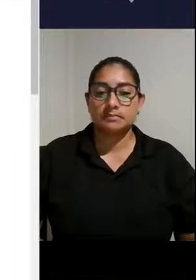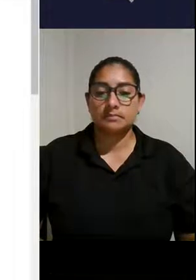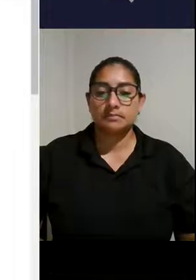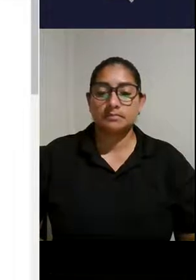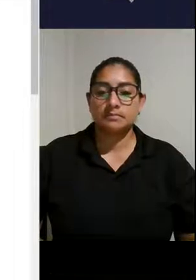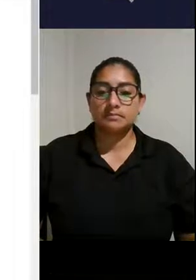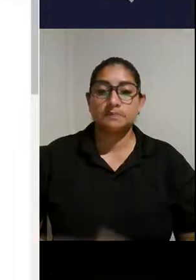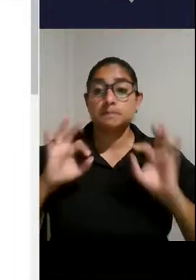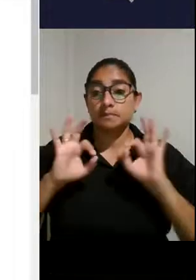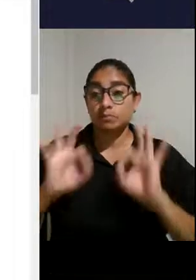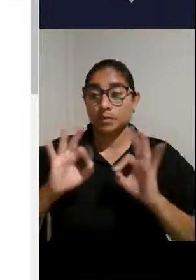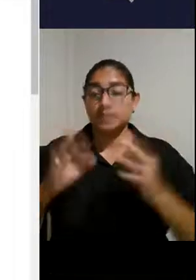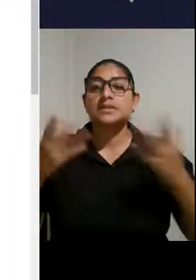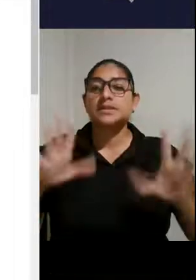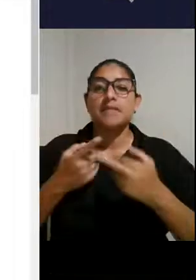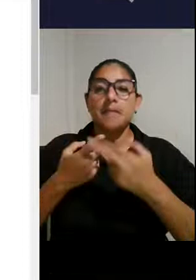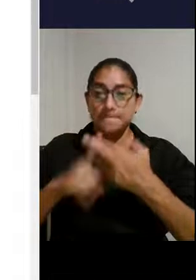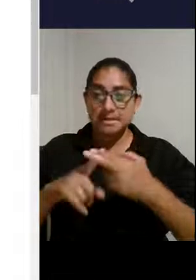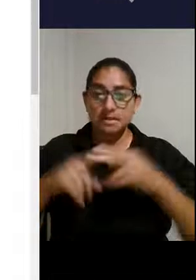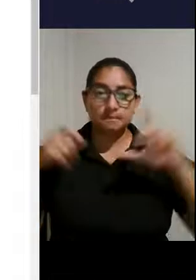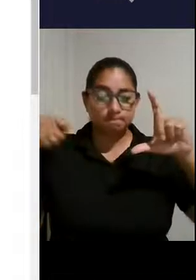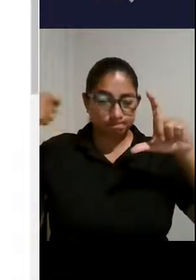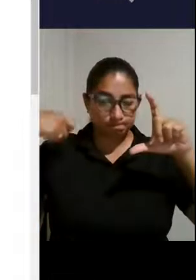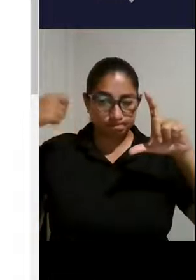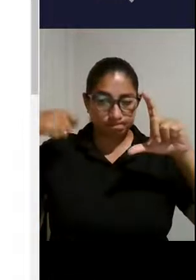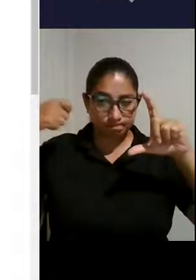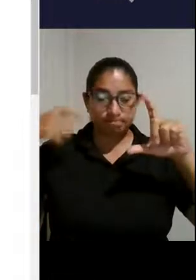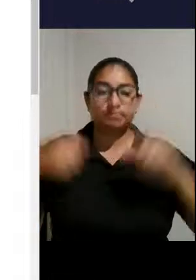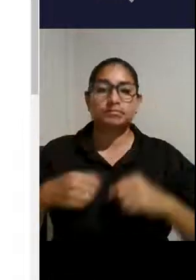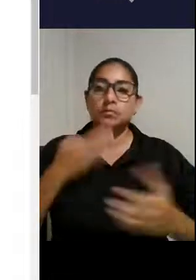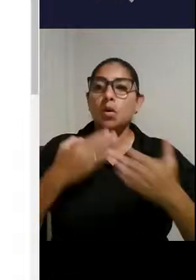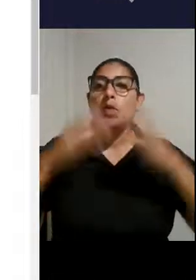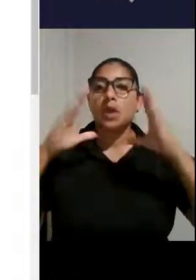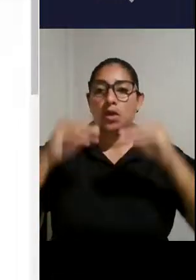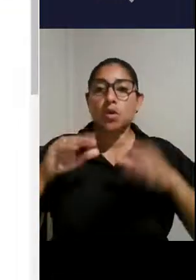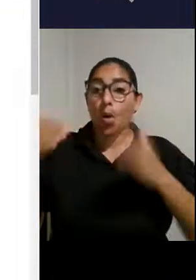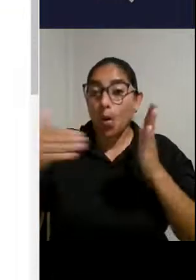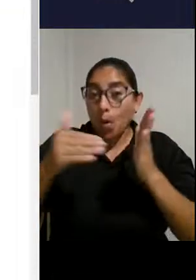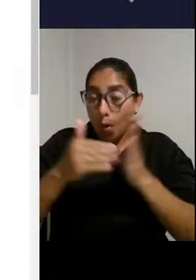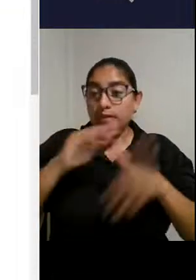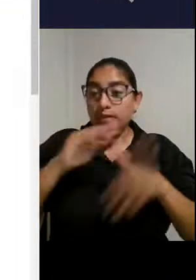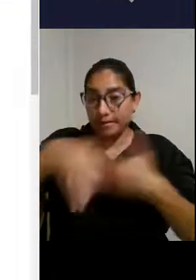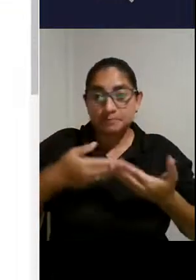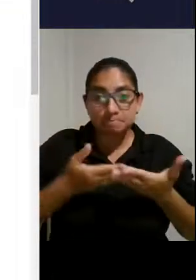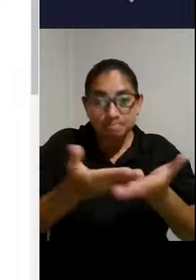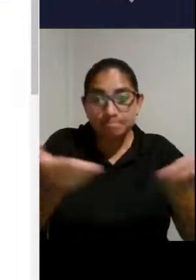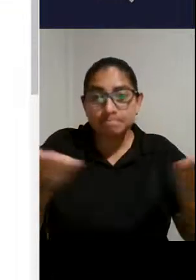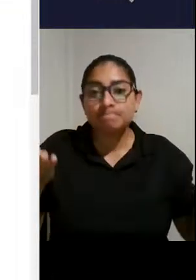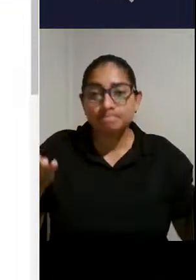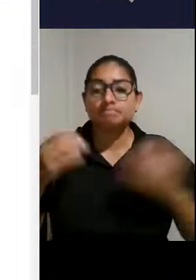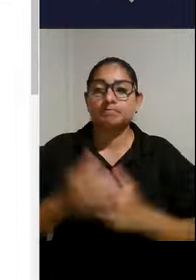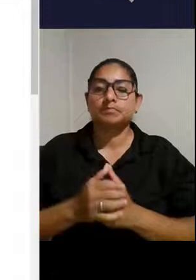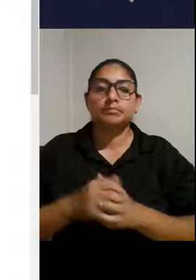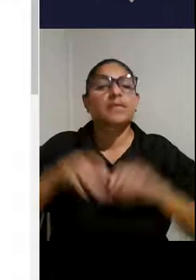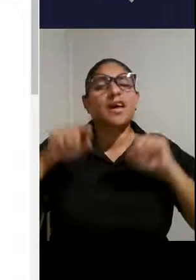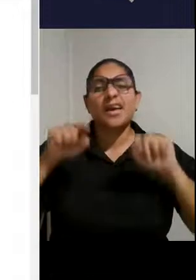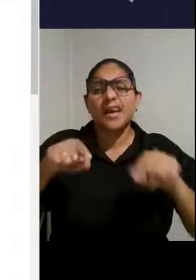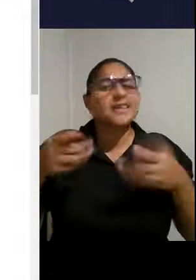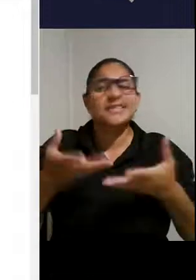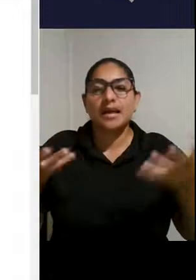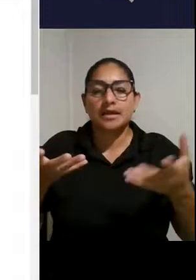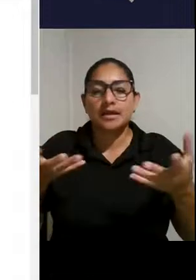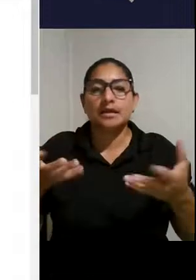Bien, entonces ya iniciamos con la grabación. Buenas noches de nuevo a todos y todas. Esta es la parte